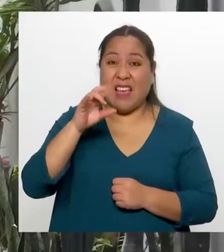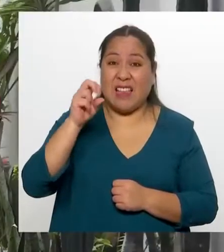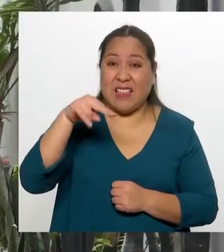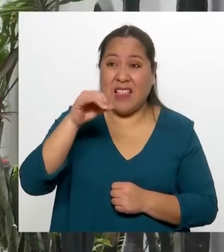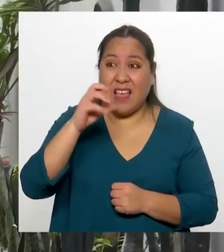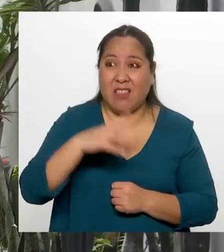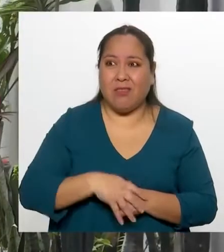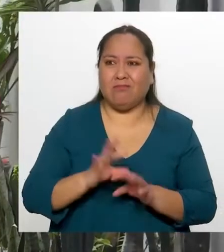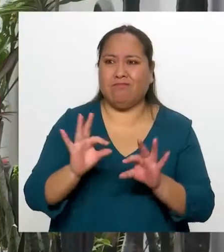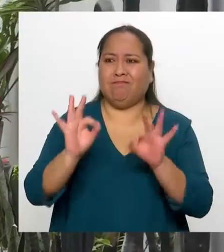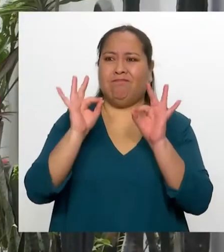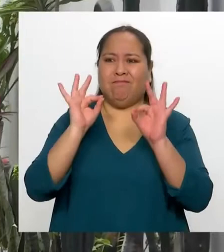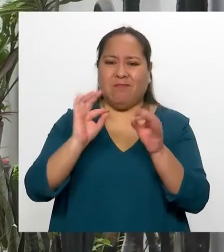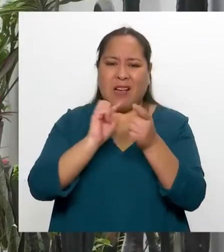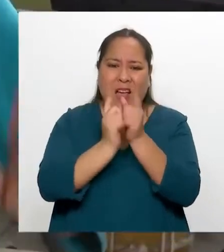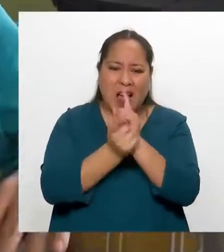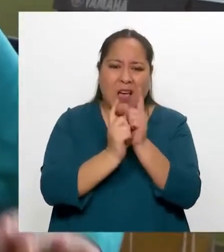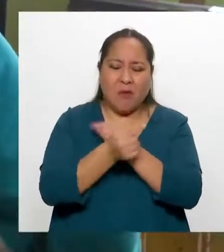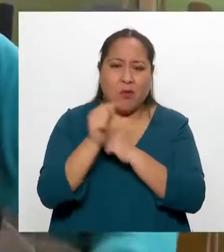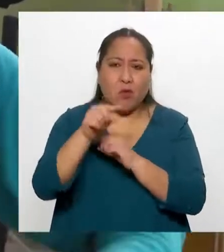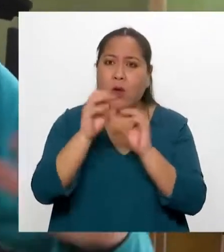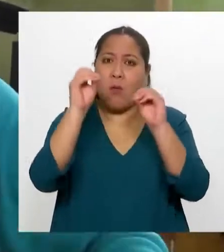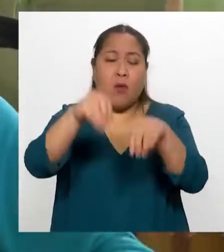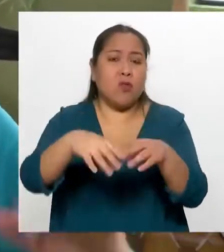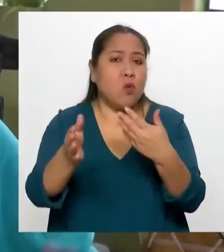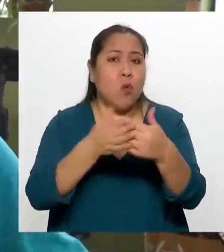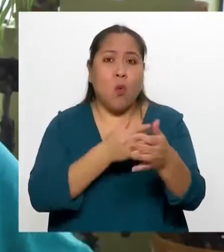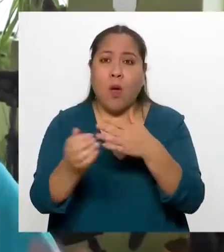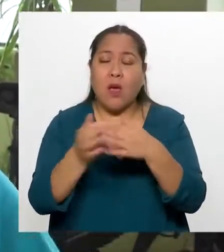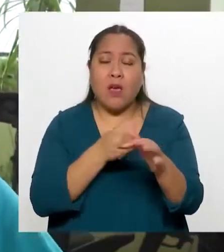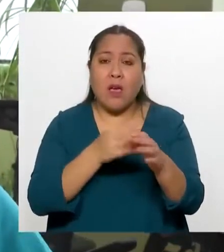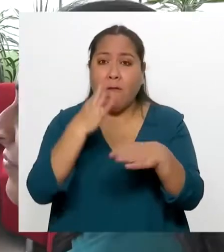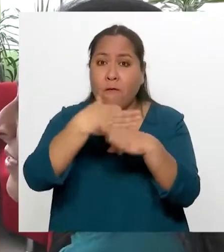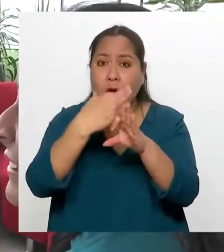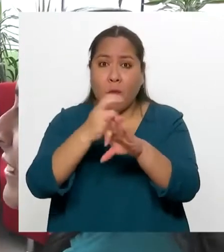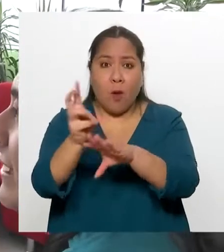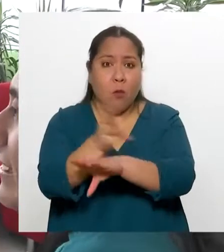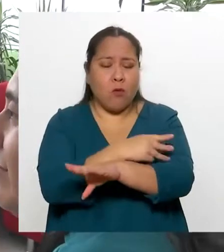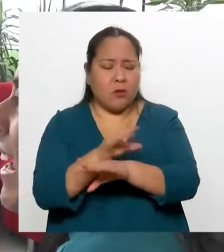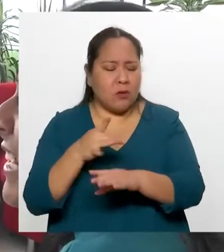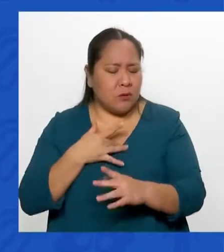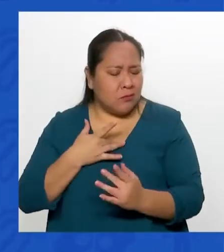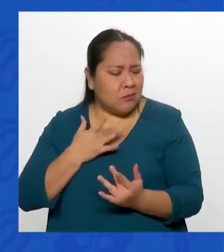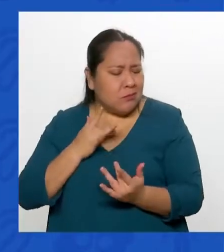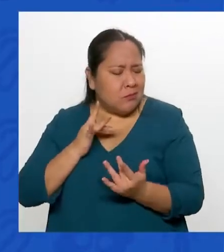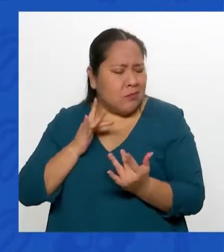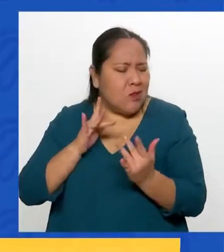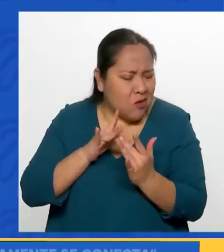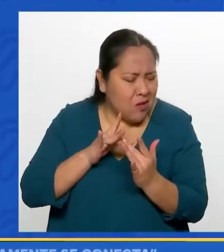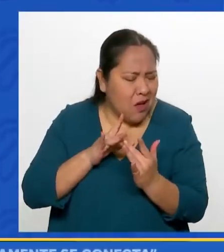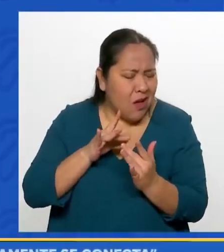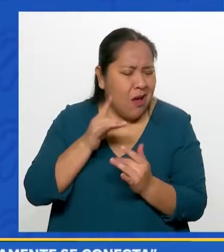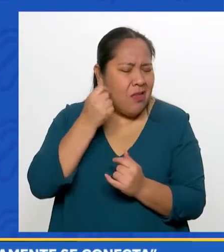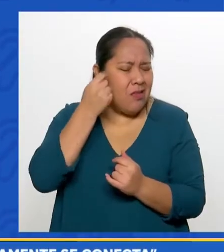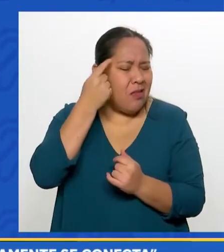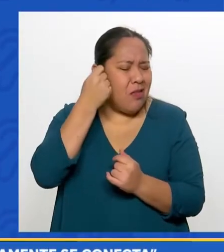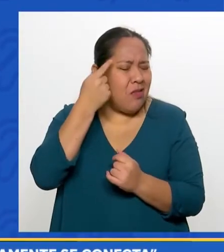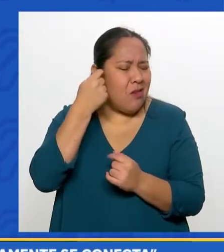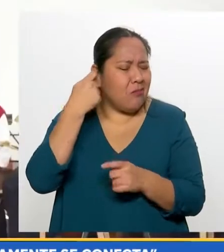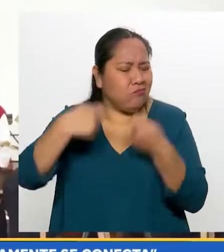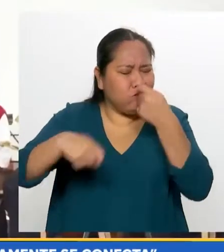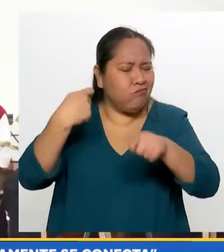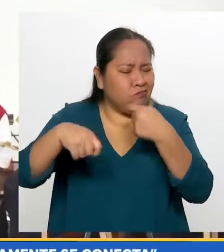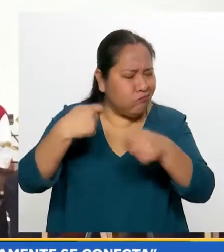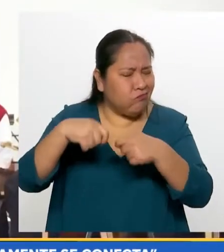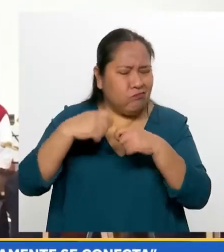Hernando es súper virtuoso, súper versátil, porque género que le pongas, él sencillamente se conecta, entiende qué